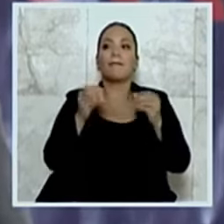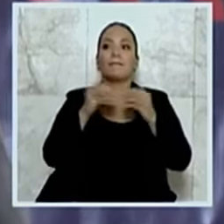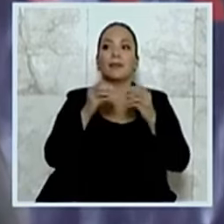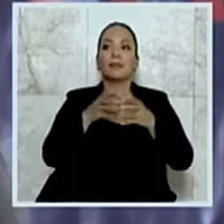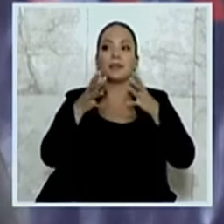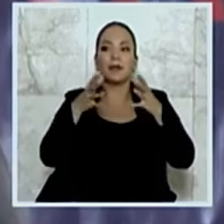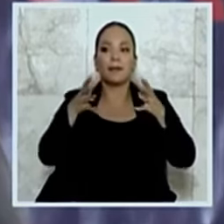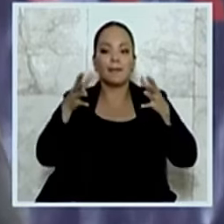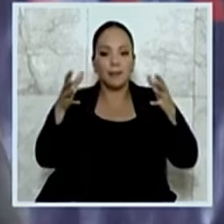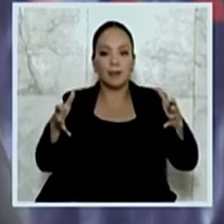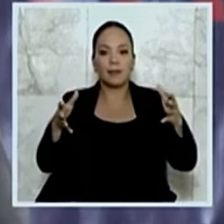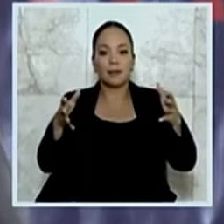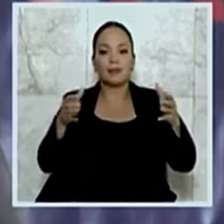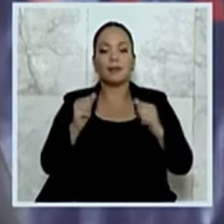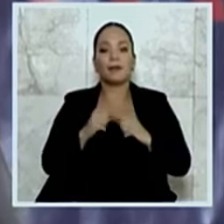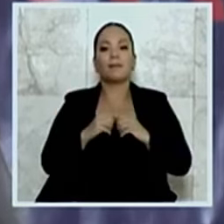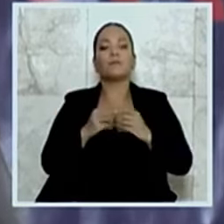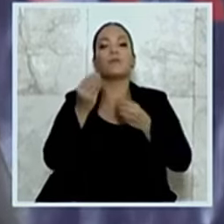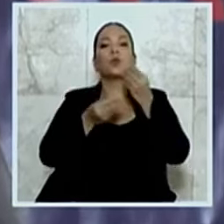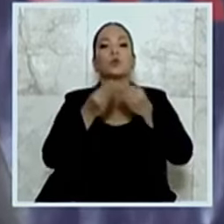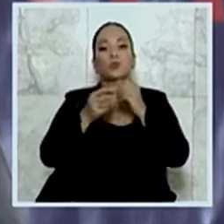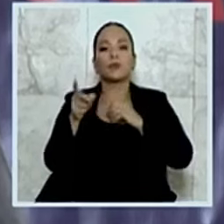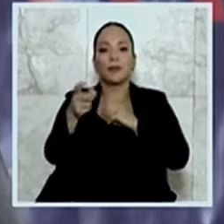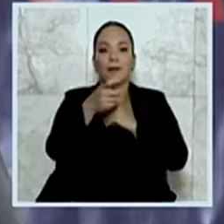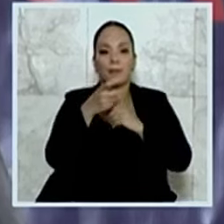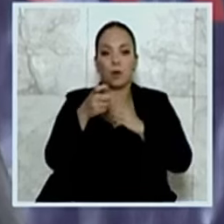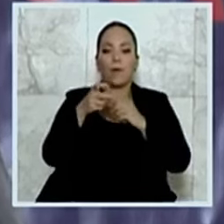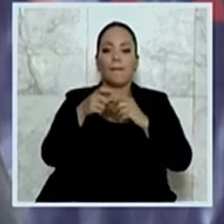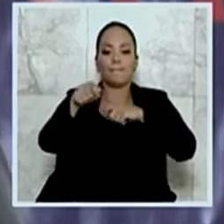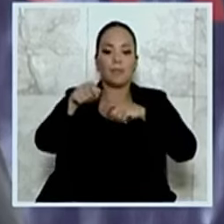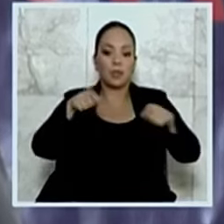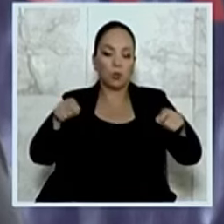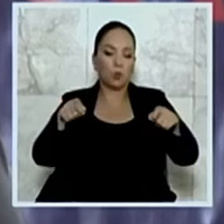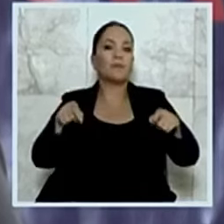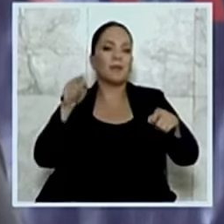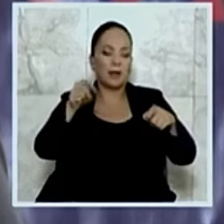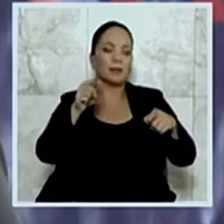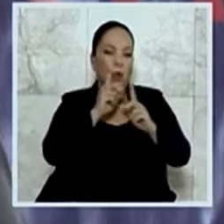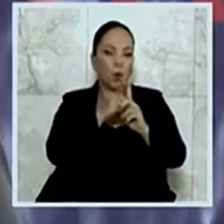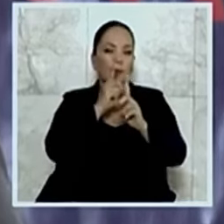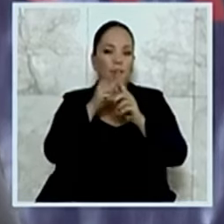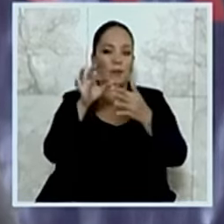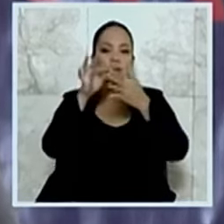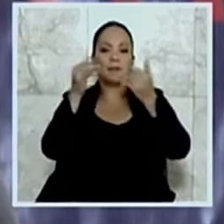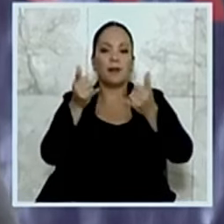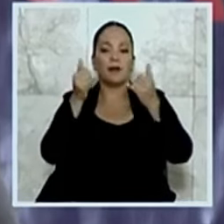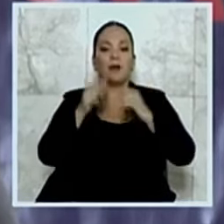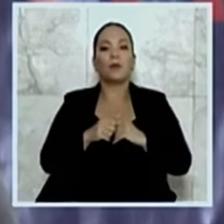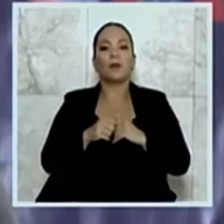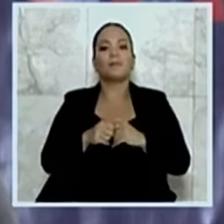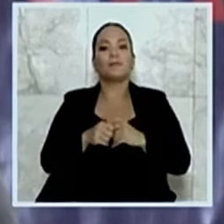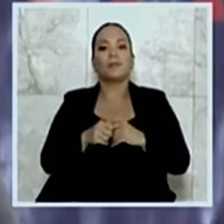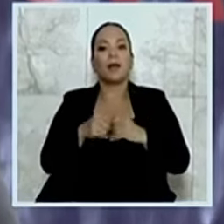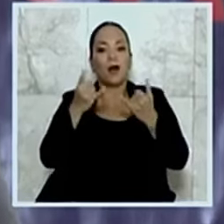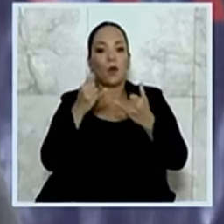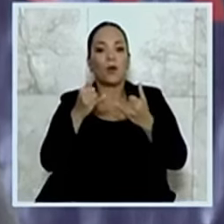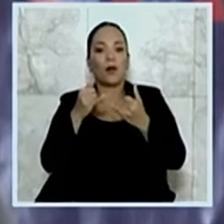hoja de ruta clara con las fechas establecidas y los resultados de esta investigación que permita